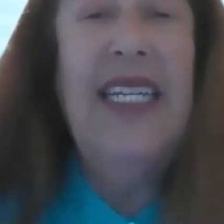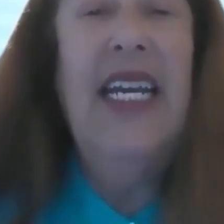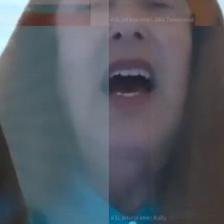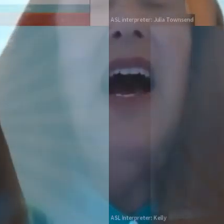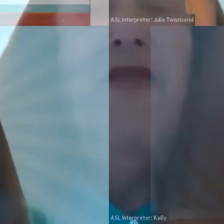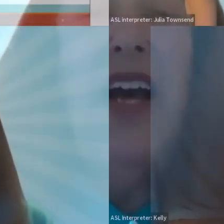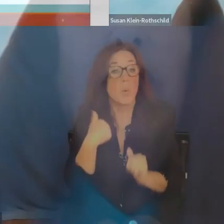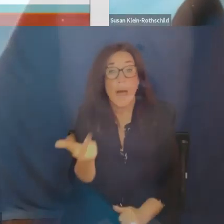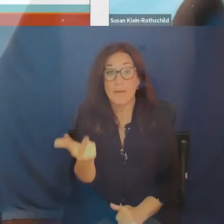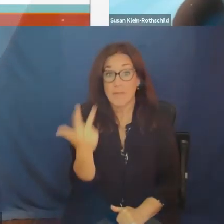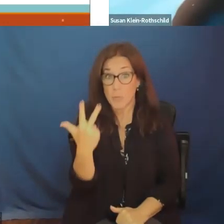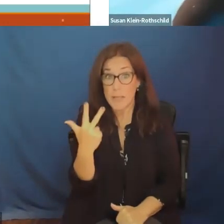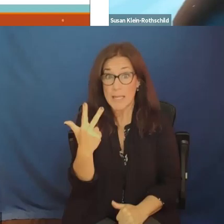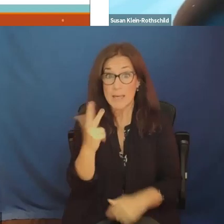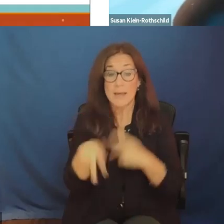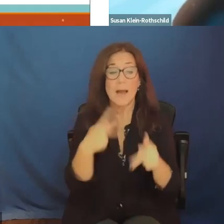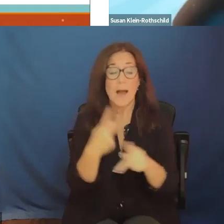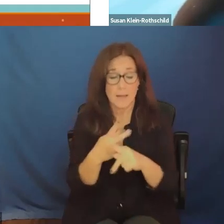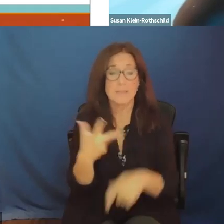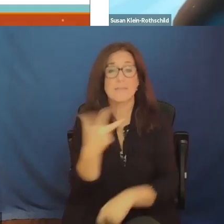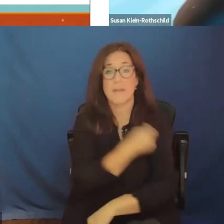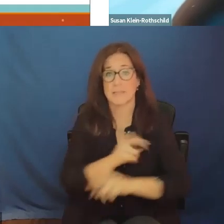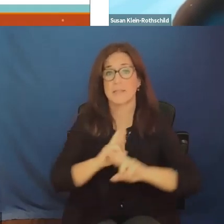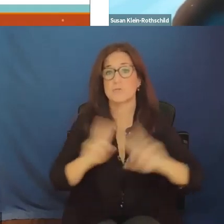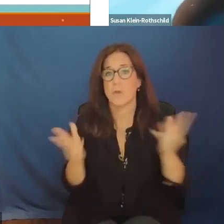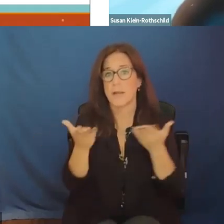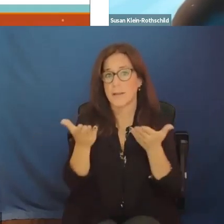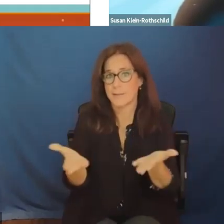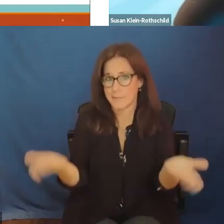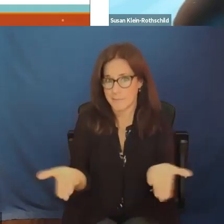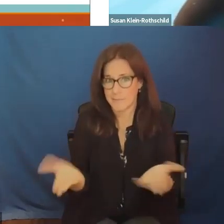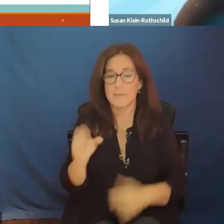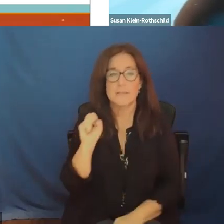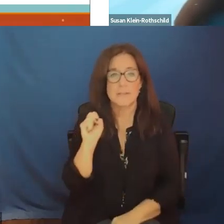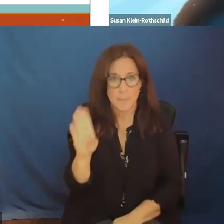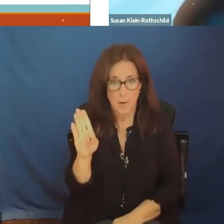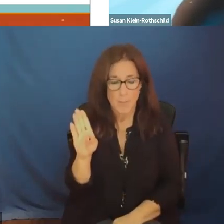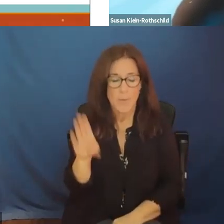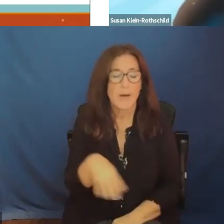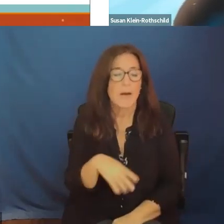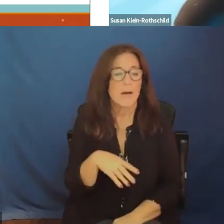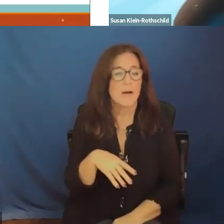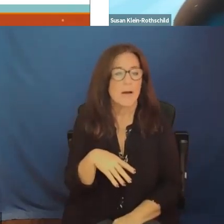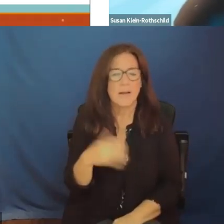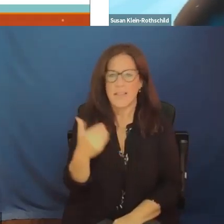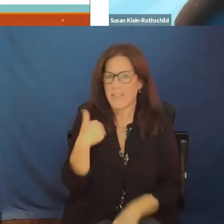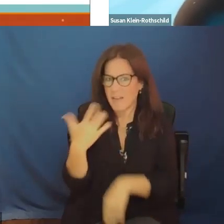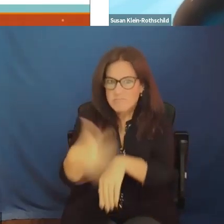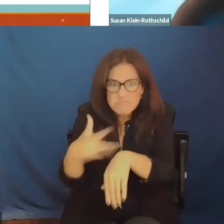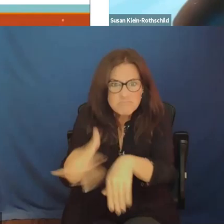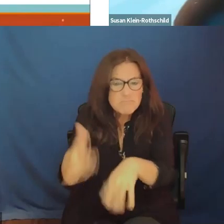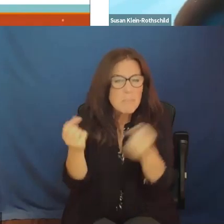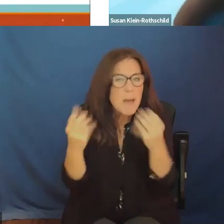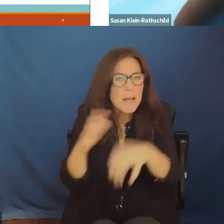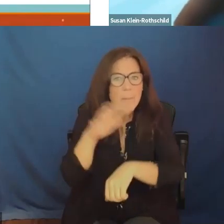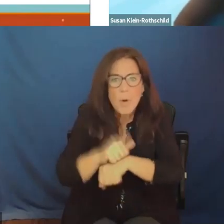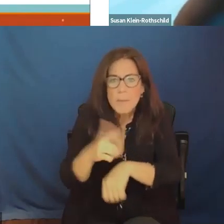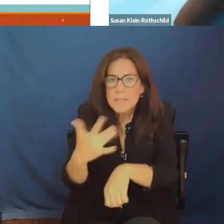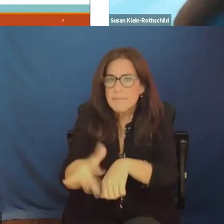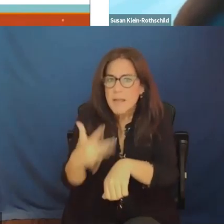todas las tres vacunas disponibles en nuestro condado en grandes cantidades hay muchos lugares